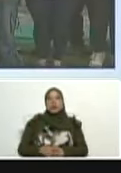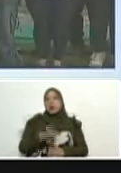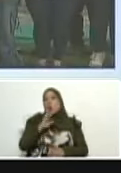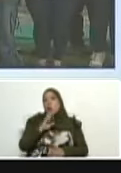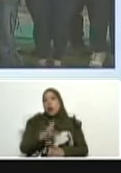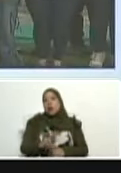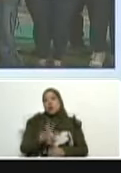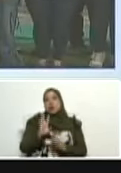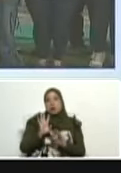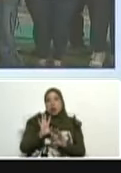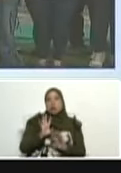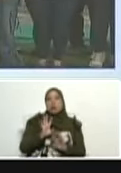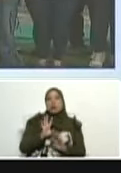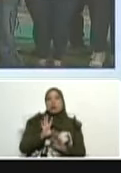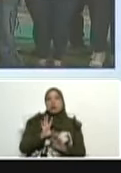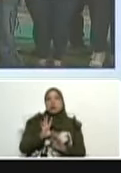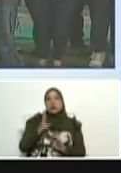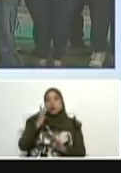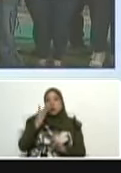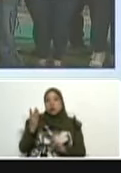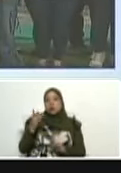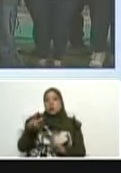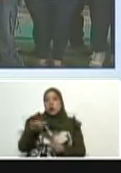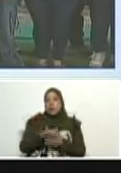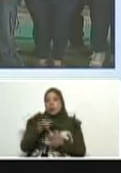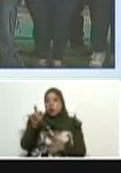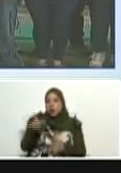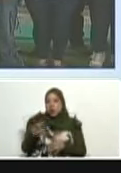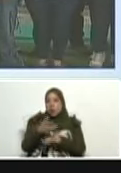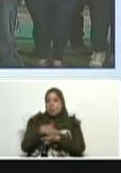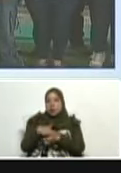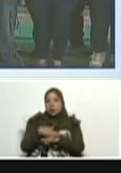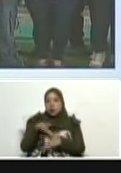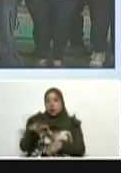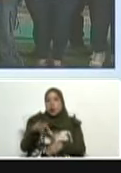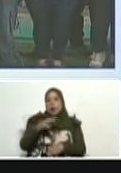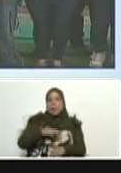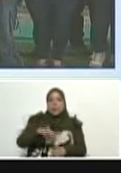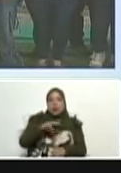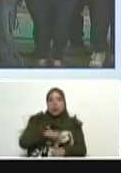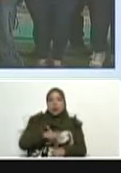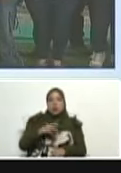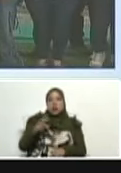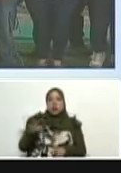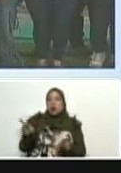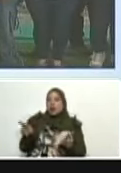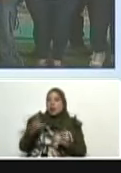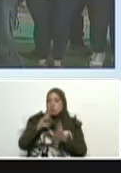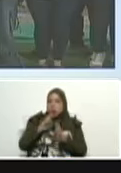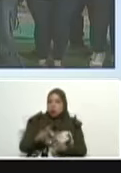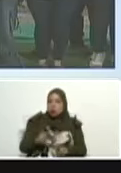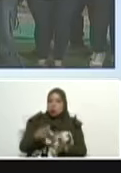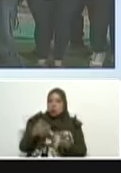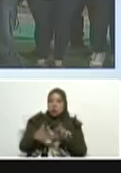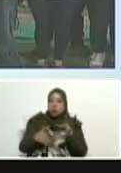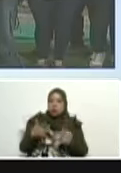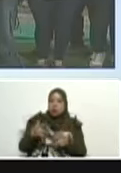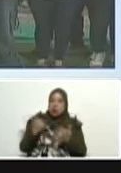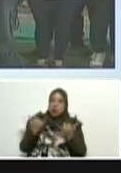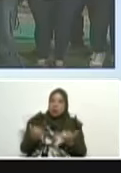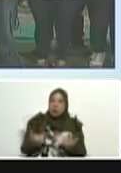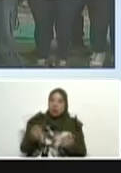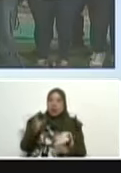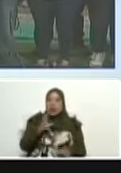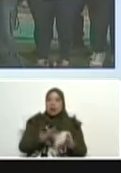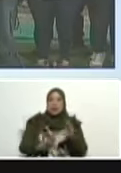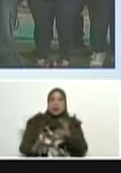resultados. Castro Soteldo, es contigo, porque esta gran misión nace del resultado, ya es una cosecha de la